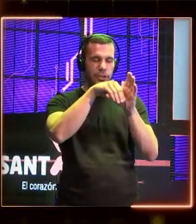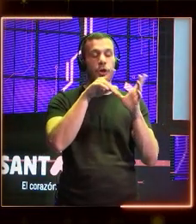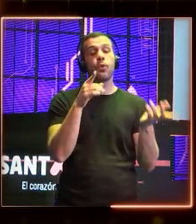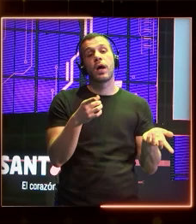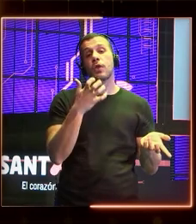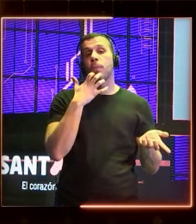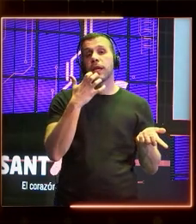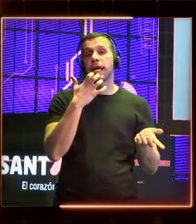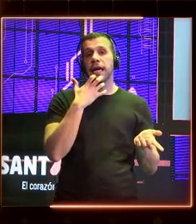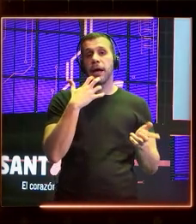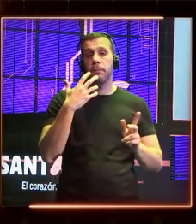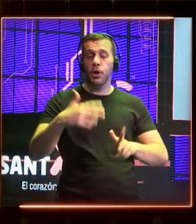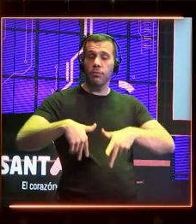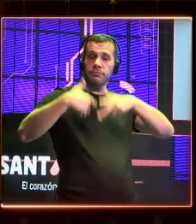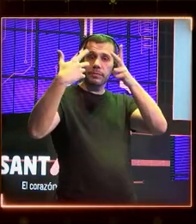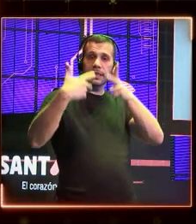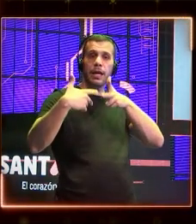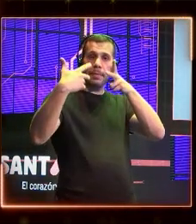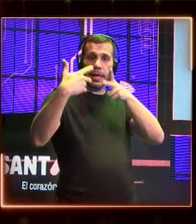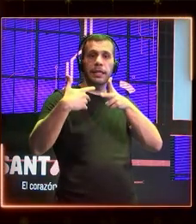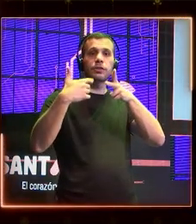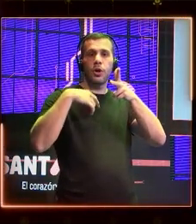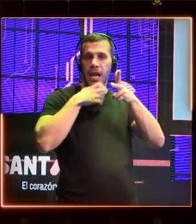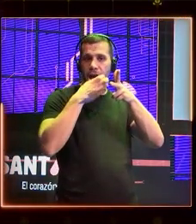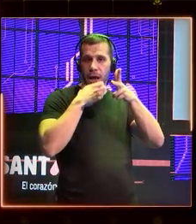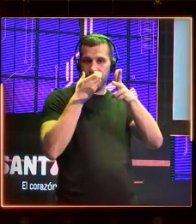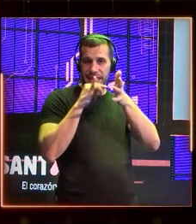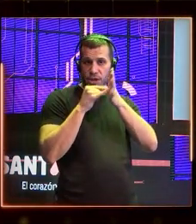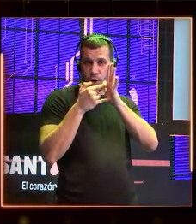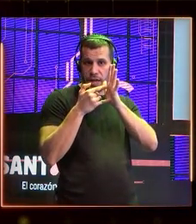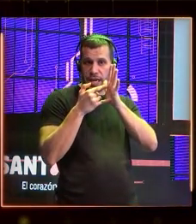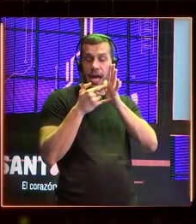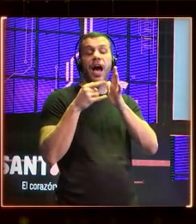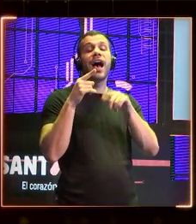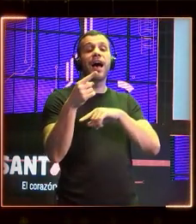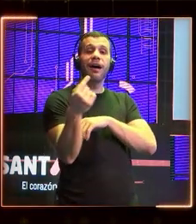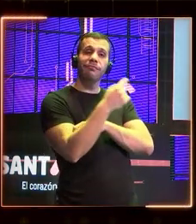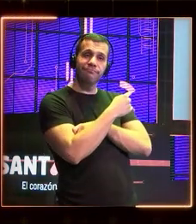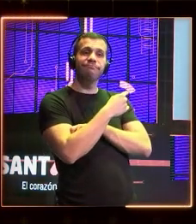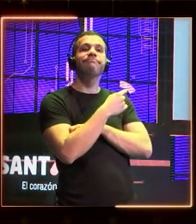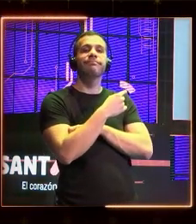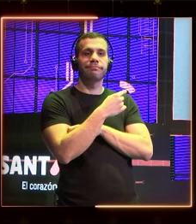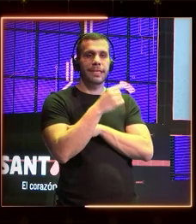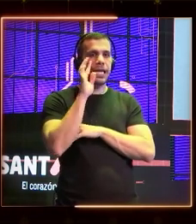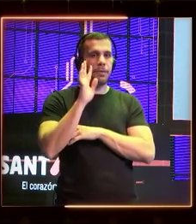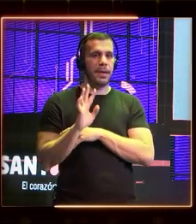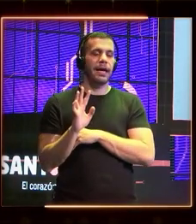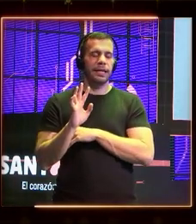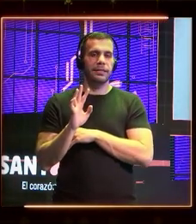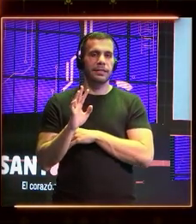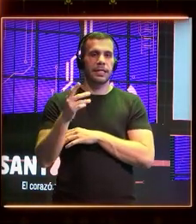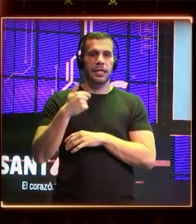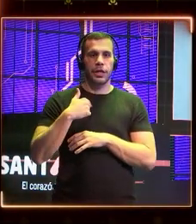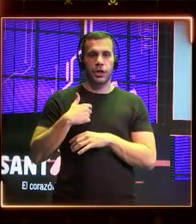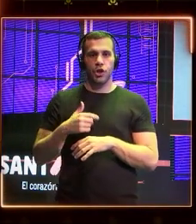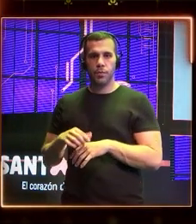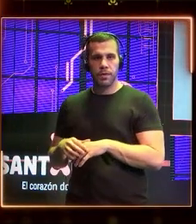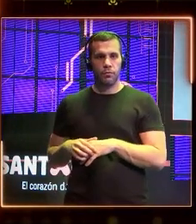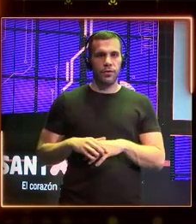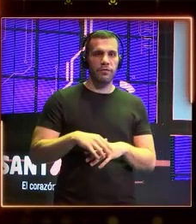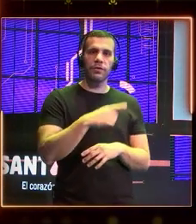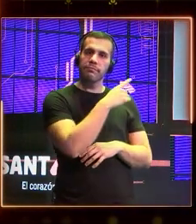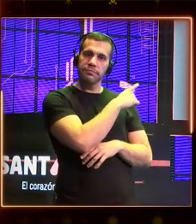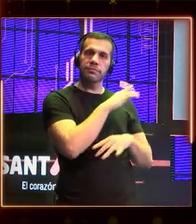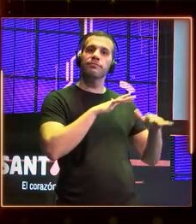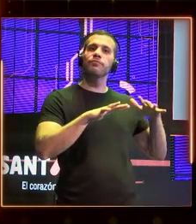facetime y yo lleve las gafas puestas va a aparecer esa imagen Y está respondiendo en tiempo real a lo que yo me muevo y